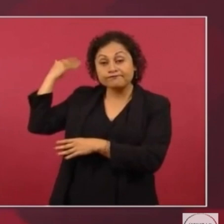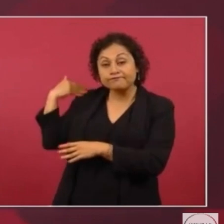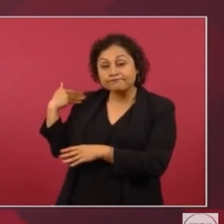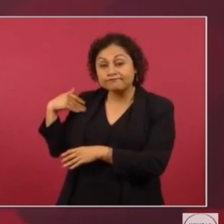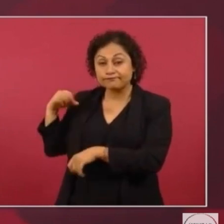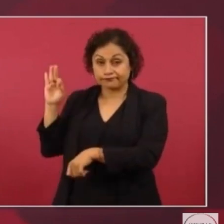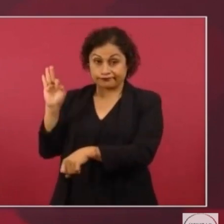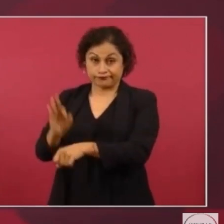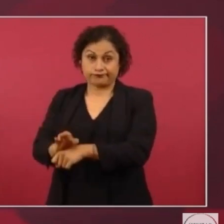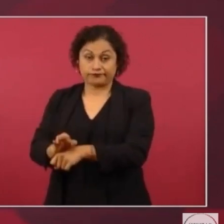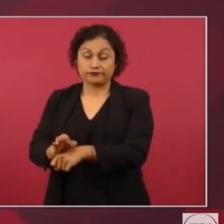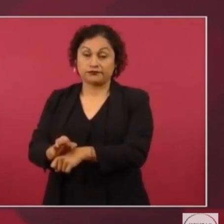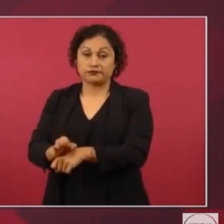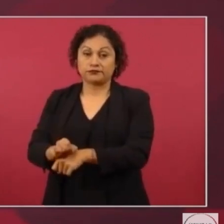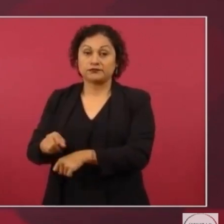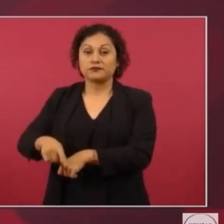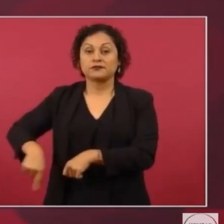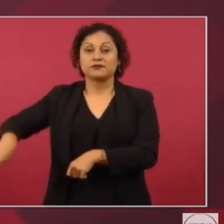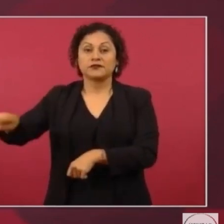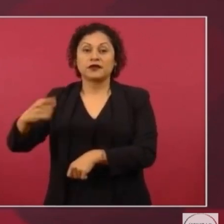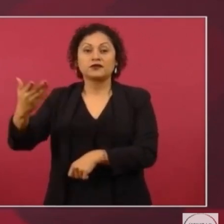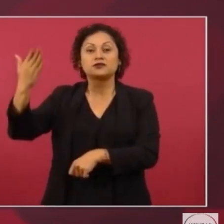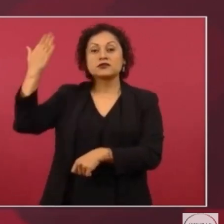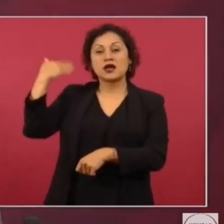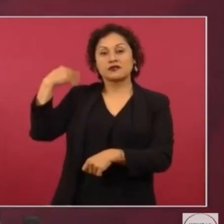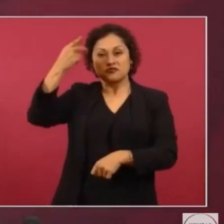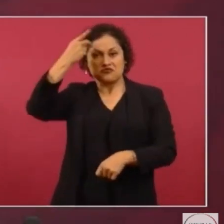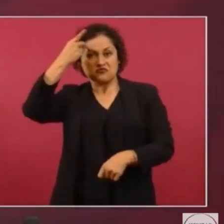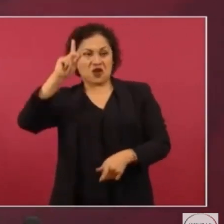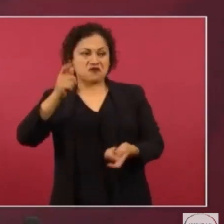eran los que mandaban, se sentían dueños de México,